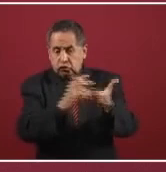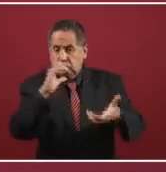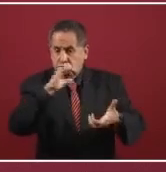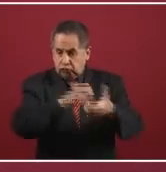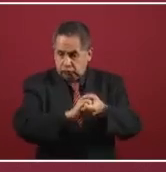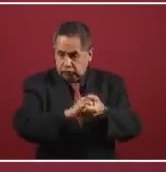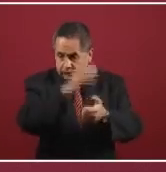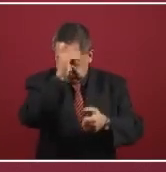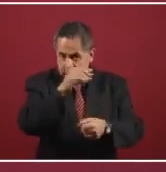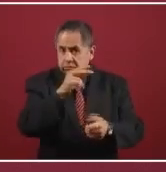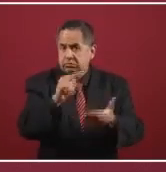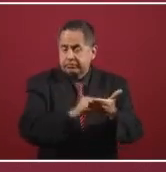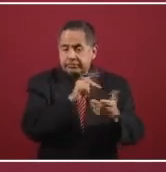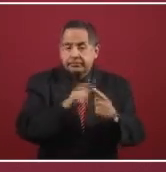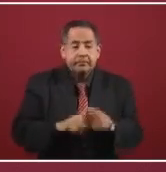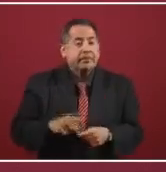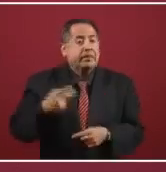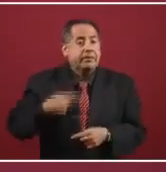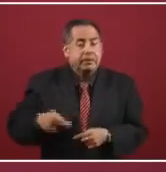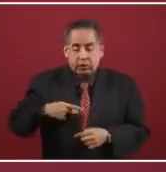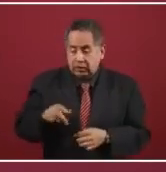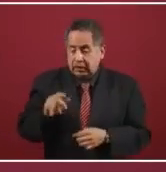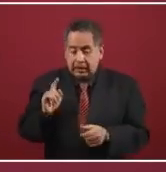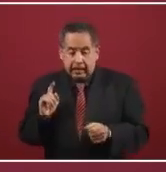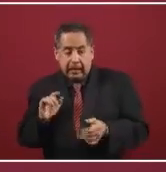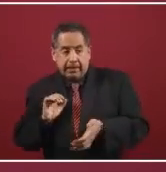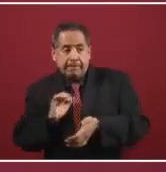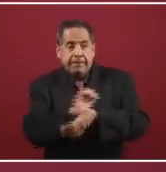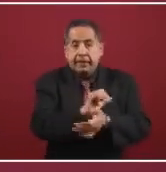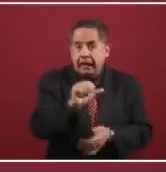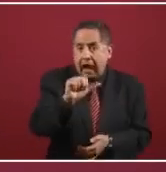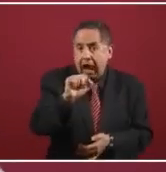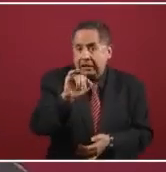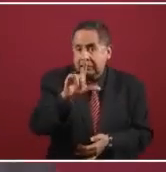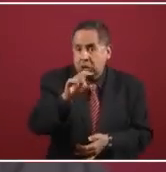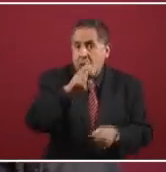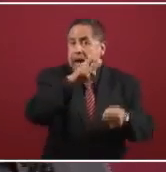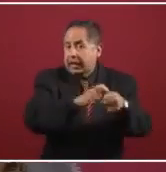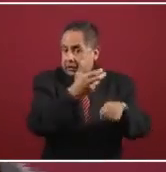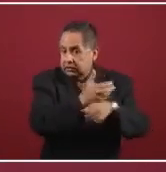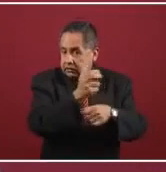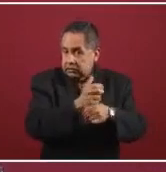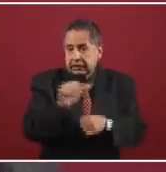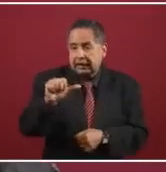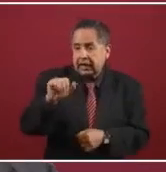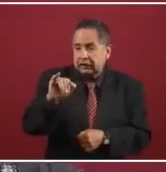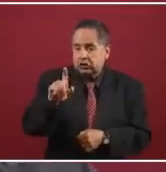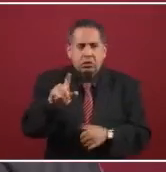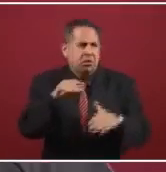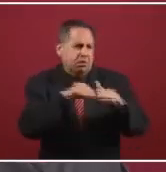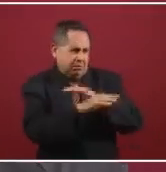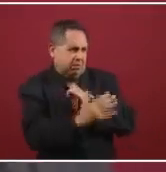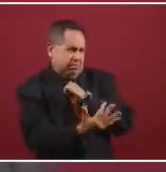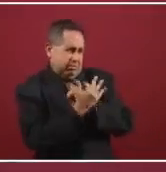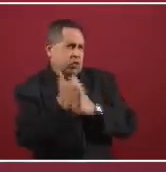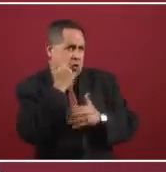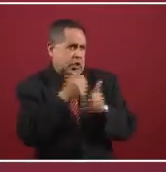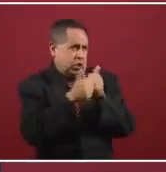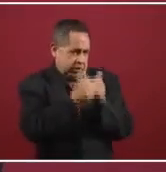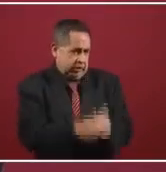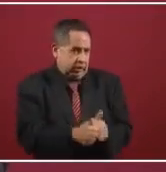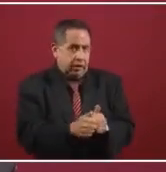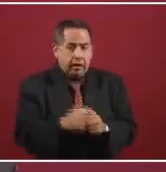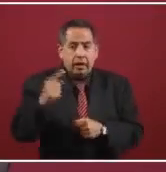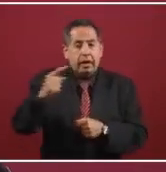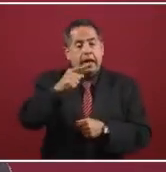las personas que buscan asilo en Estados Unidos, los que desean, que llegan por el norte